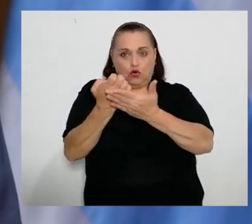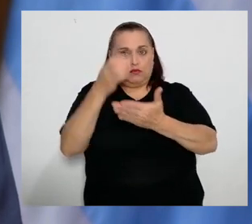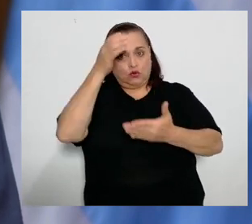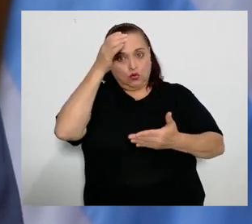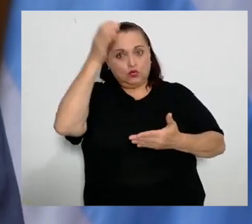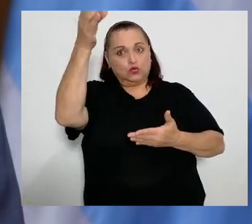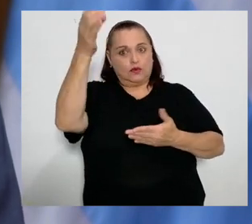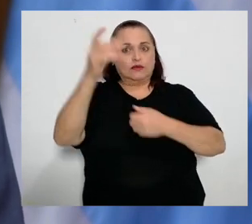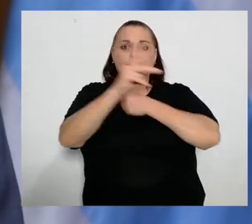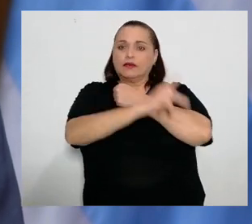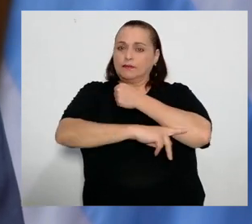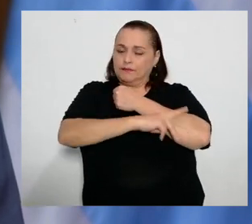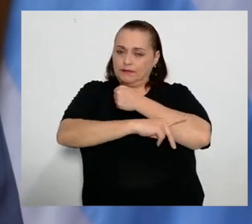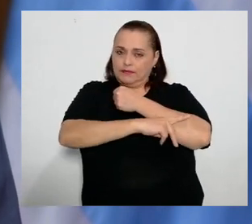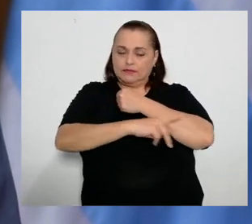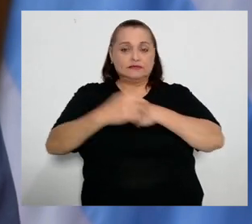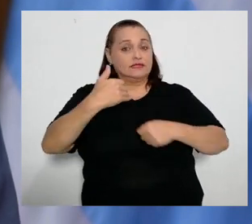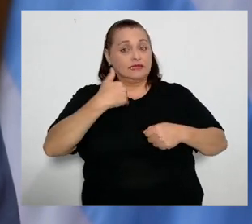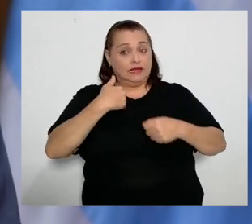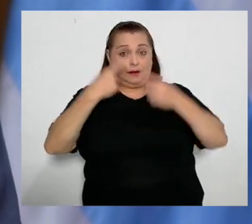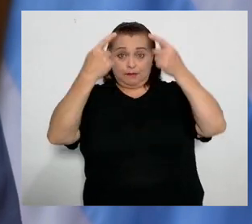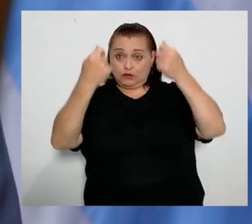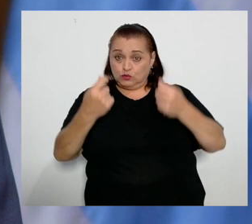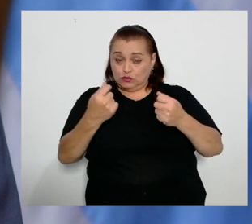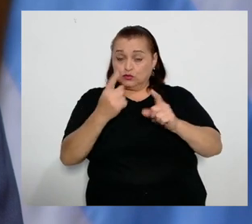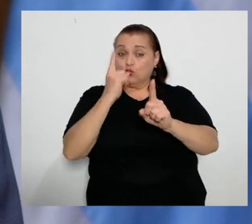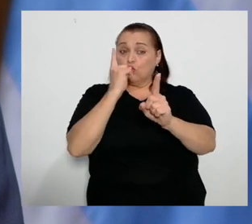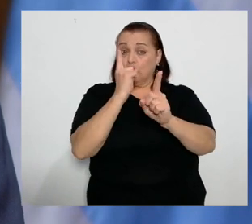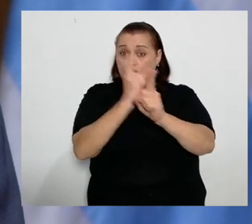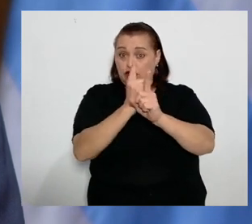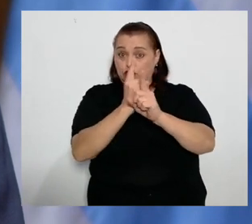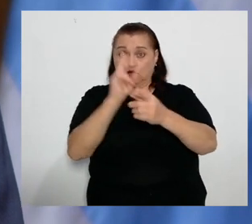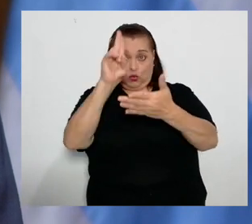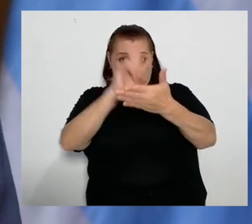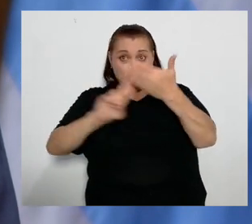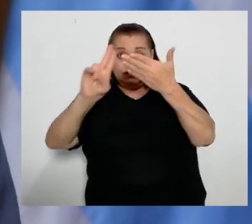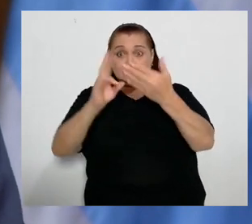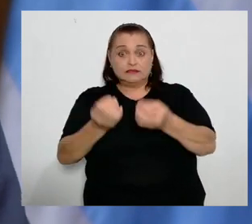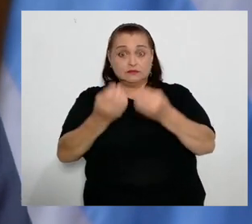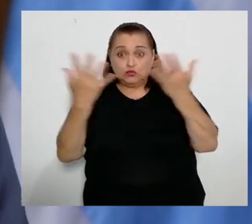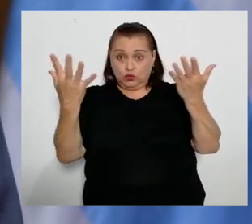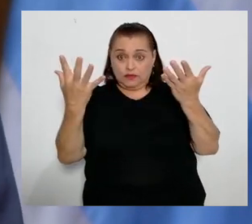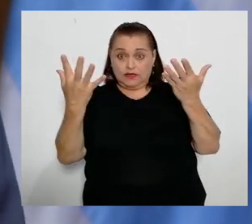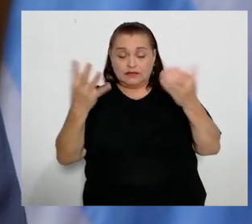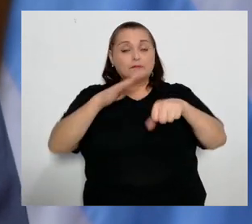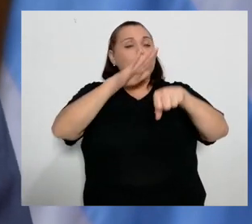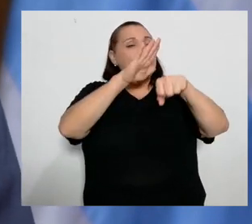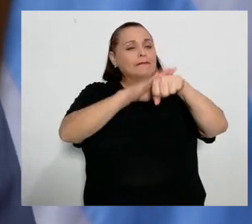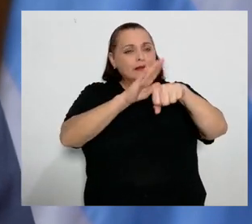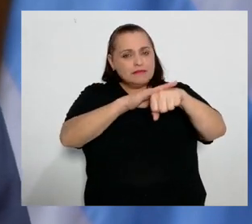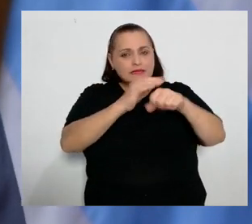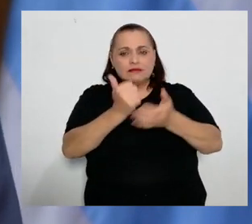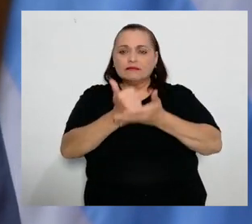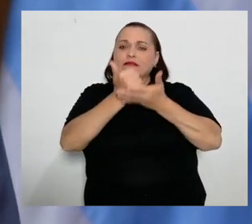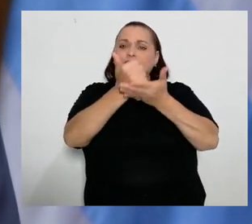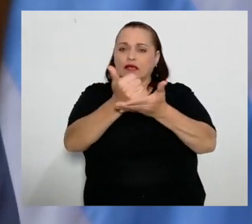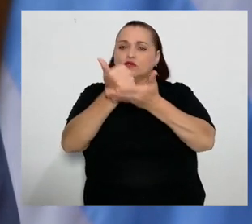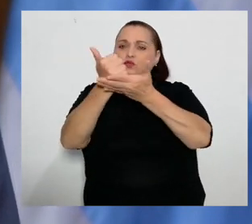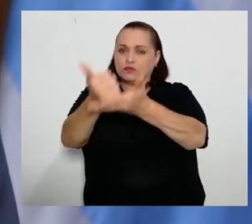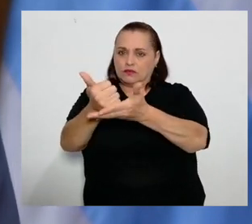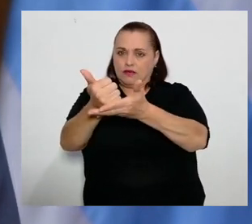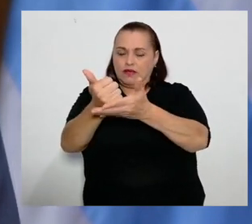y cultural del país obtener un presupuesto adecuado para las públicas nos permite